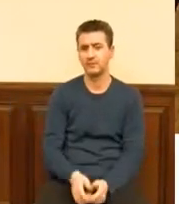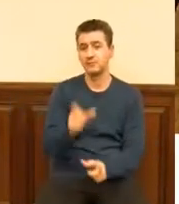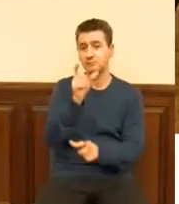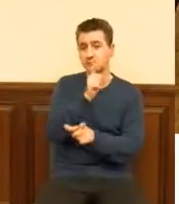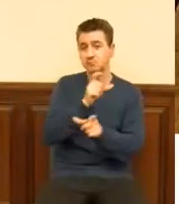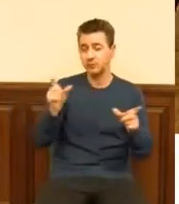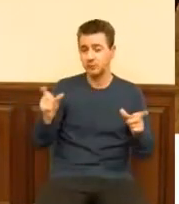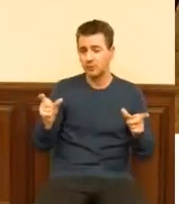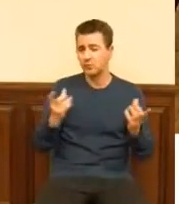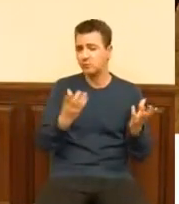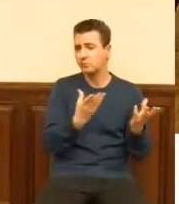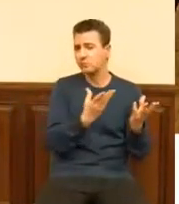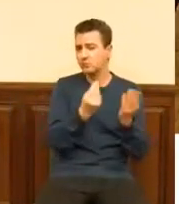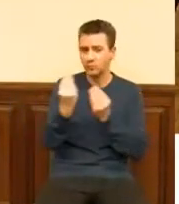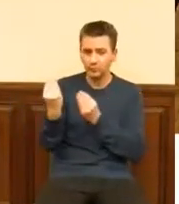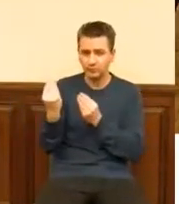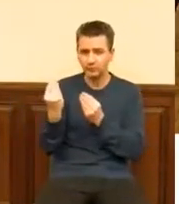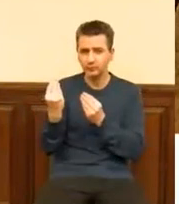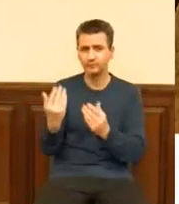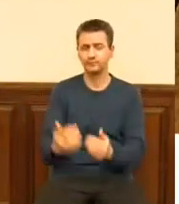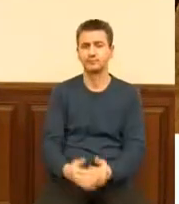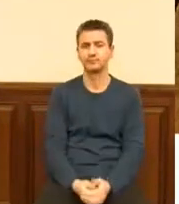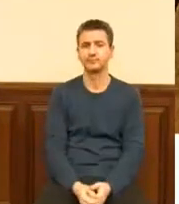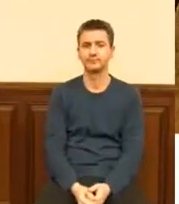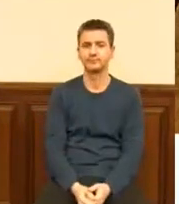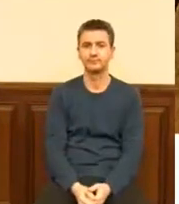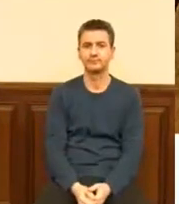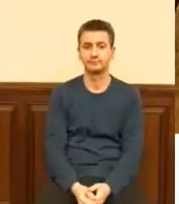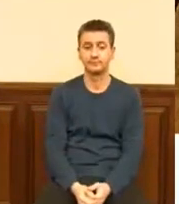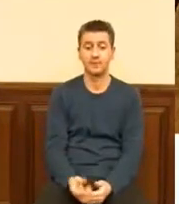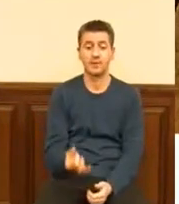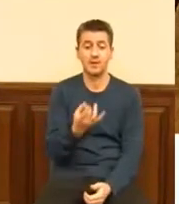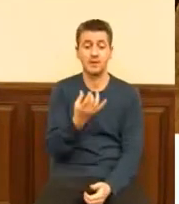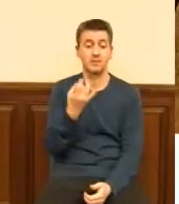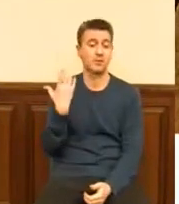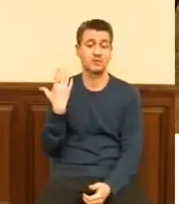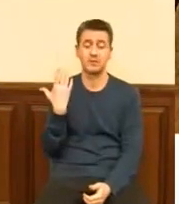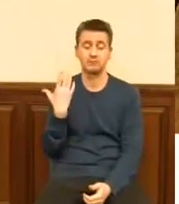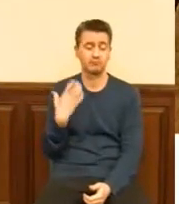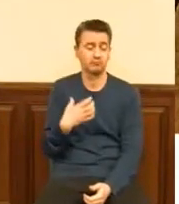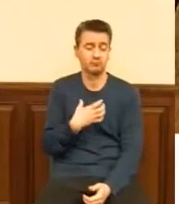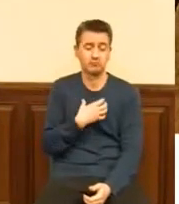podido hacer frente a las deudas y